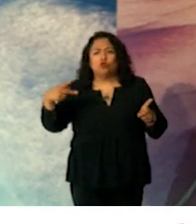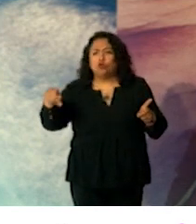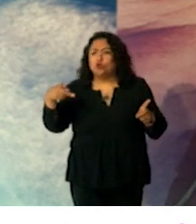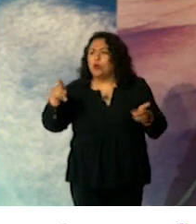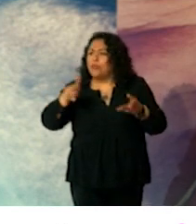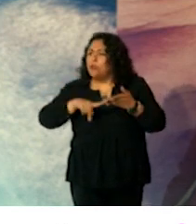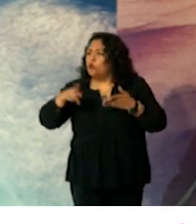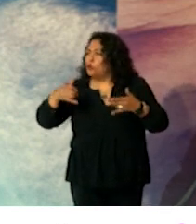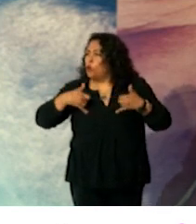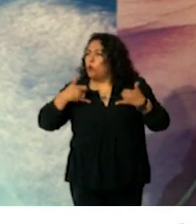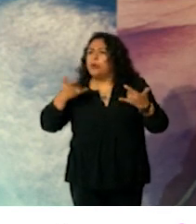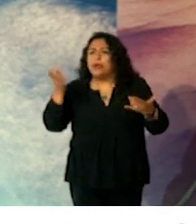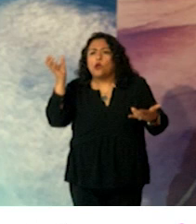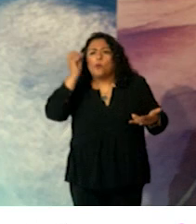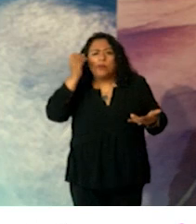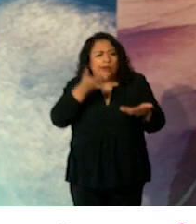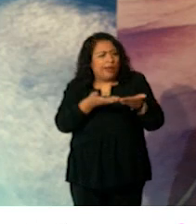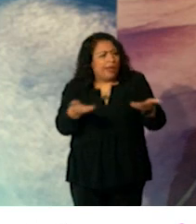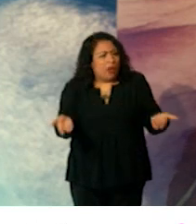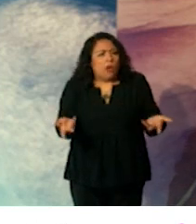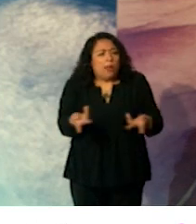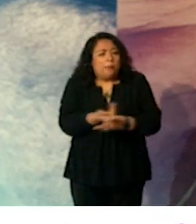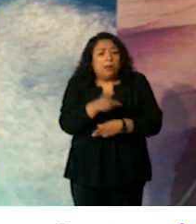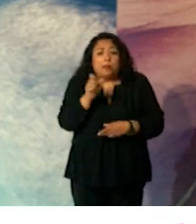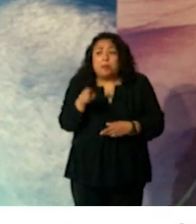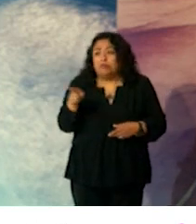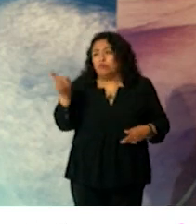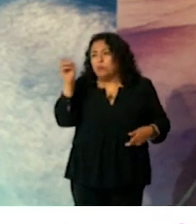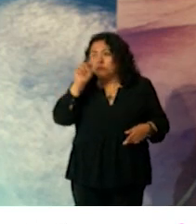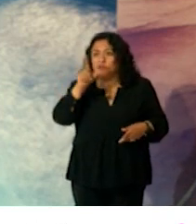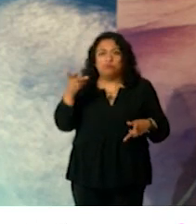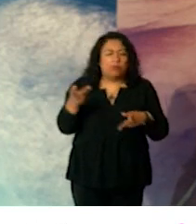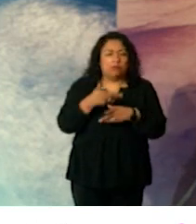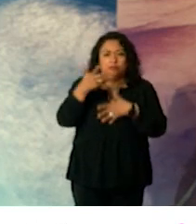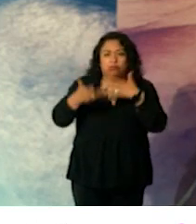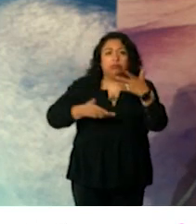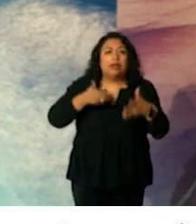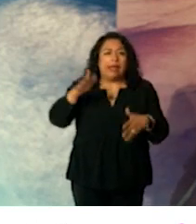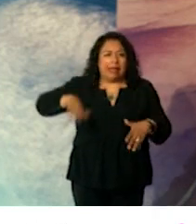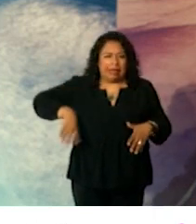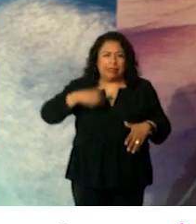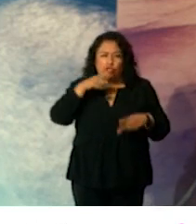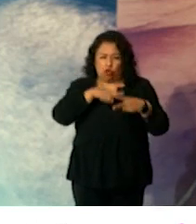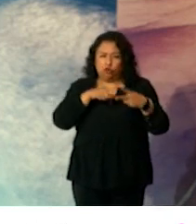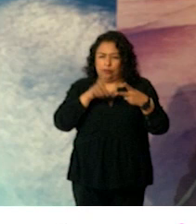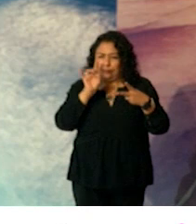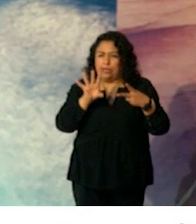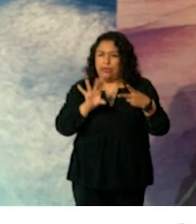de las juventudes, cómo ves el estado actual, pero también cómo vemos estas consecuencias. Ya se mencionaron un par por